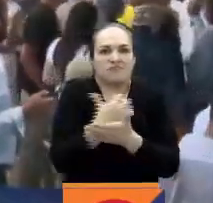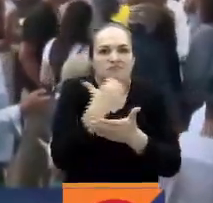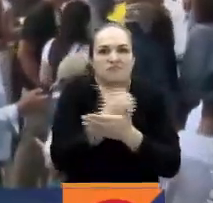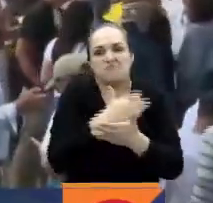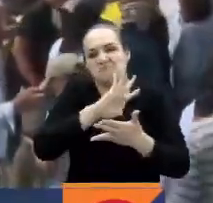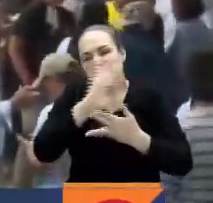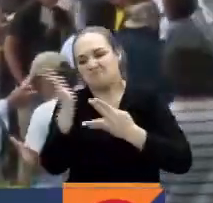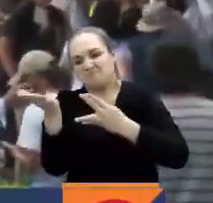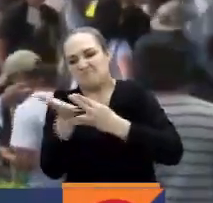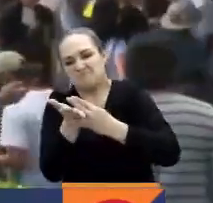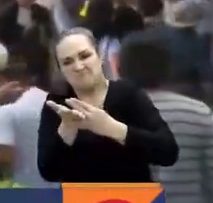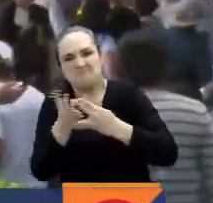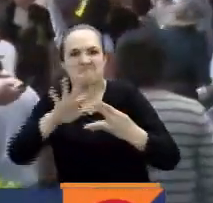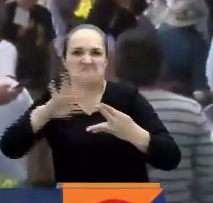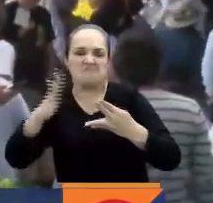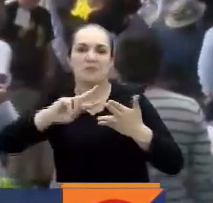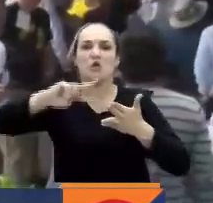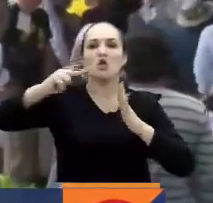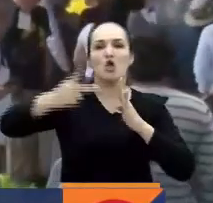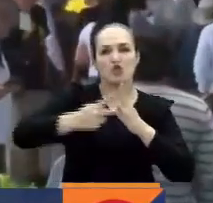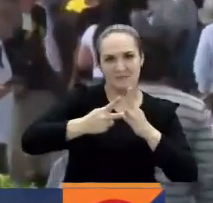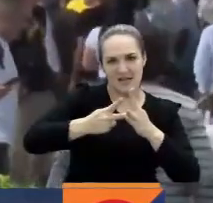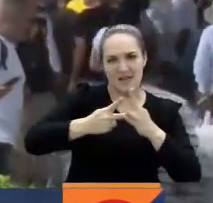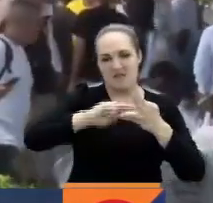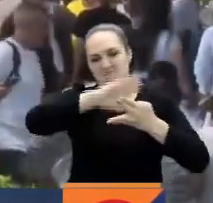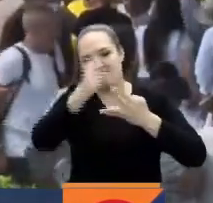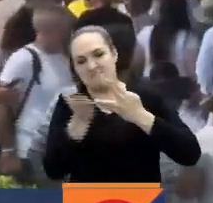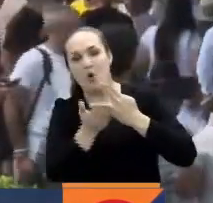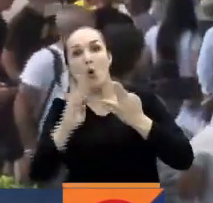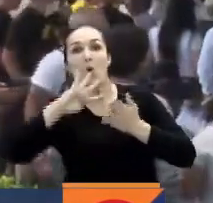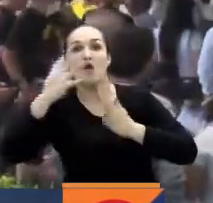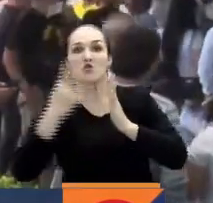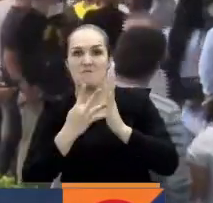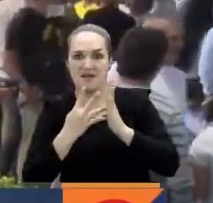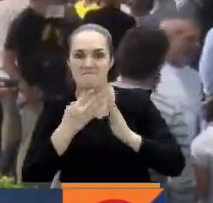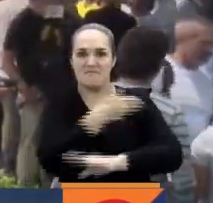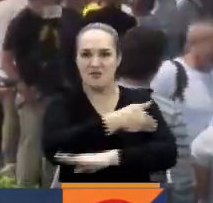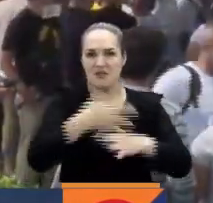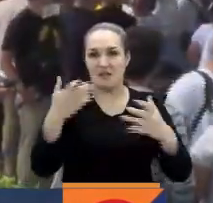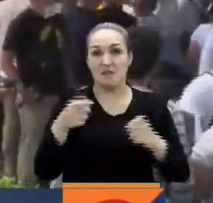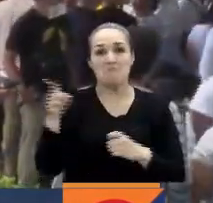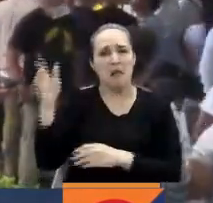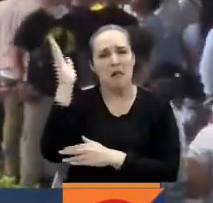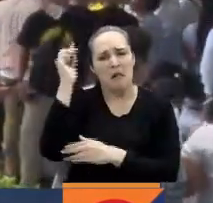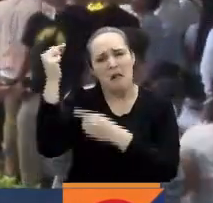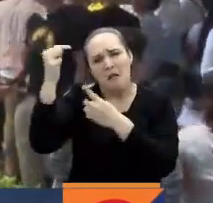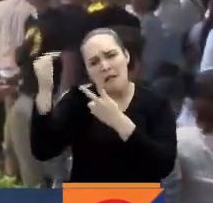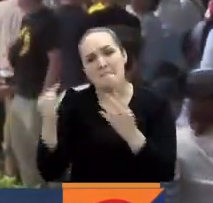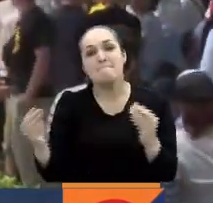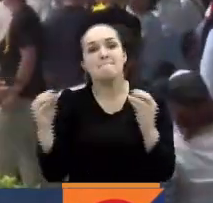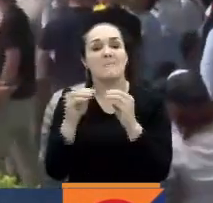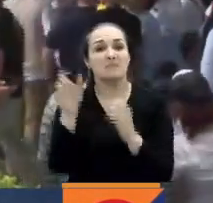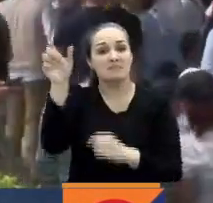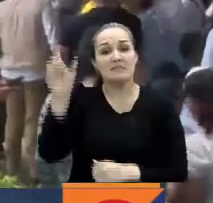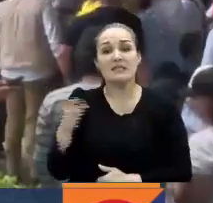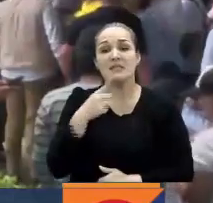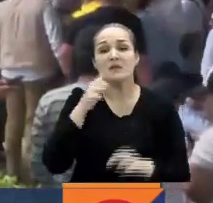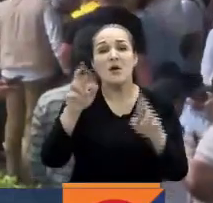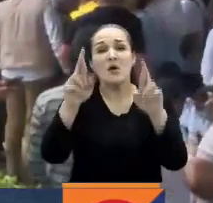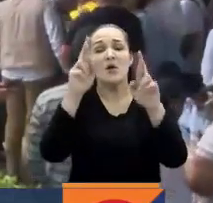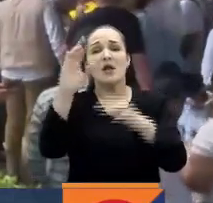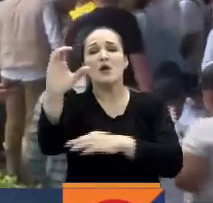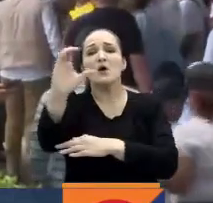se logren unos 2.000 millones de pesos. Varios anuncios del presidente. Dice además que espera que los